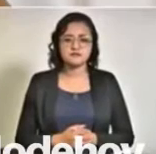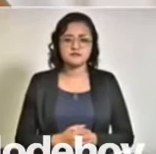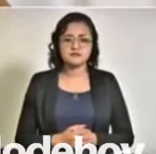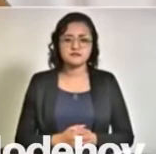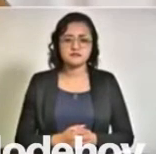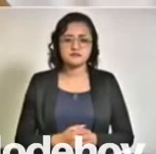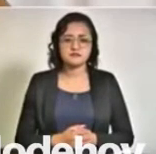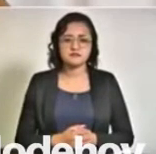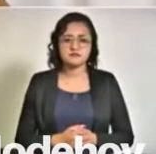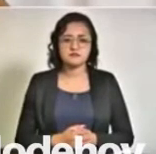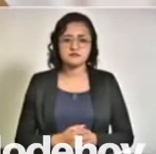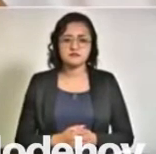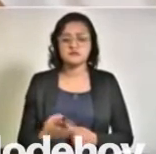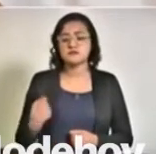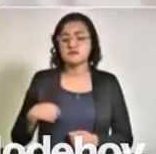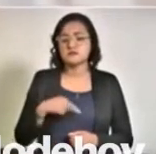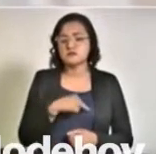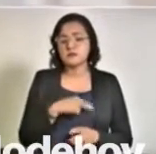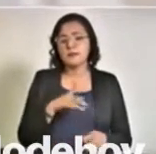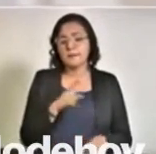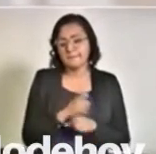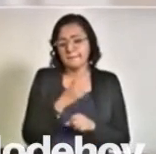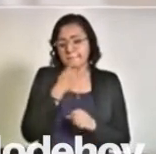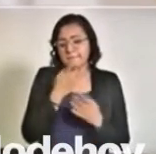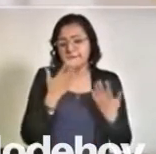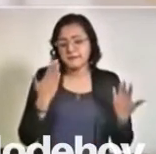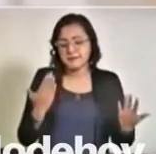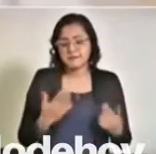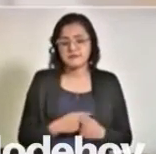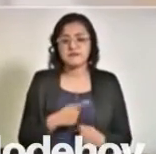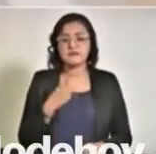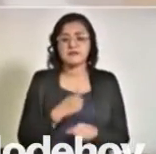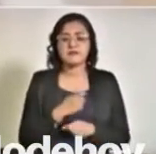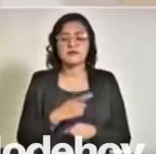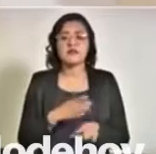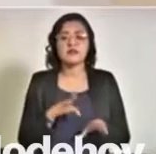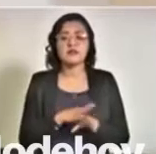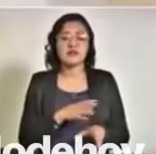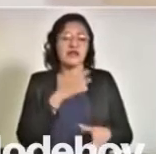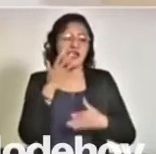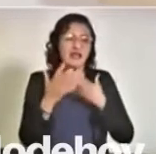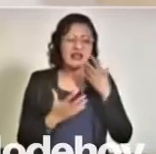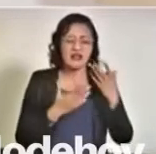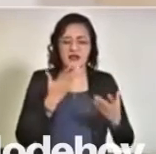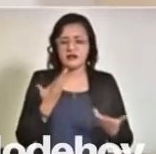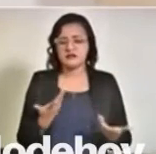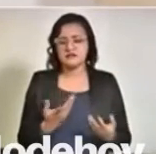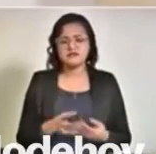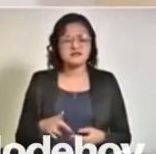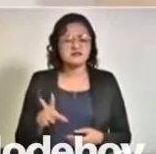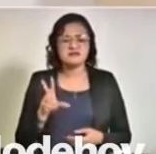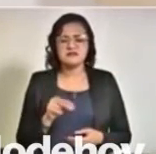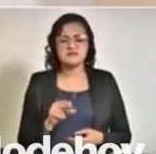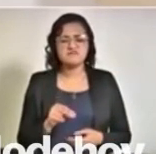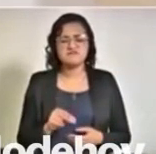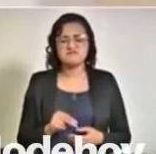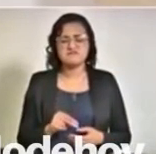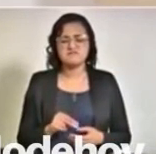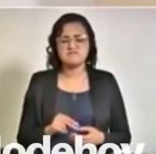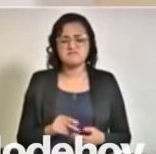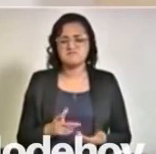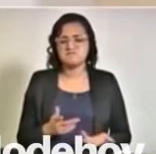si nosotros lo que les digo es que los gritos los abrazos no son instrumentos